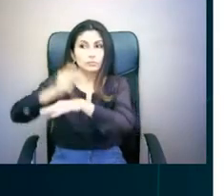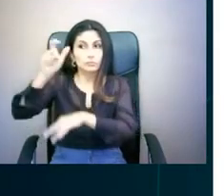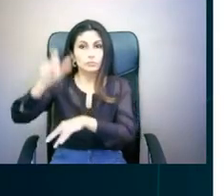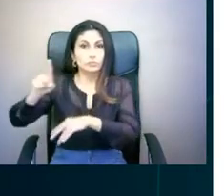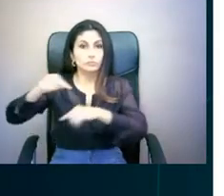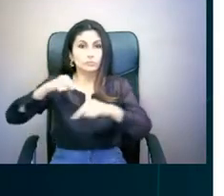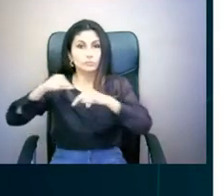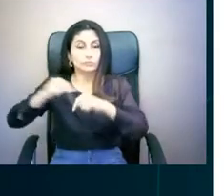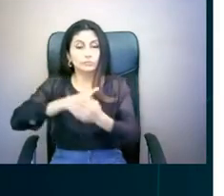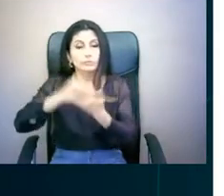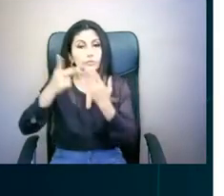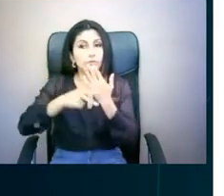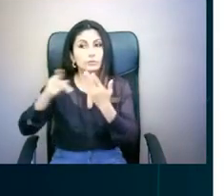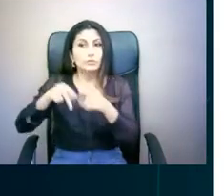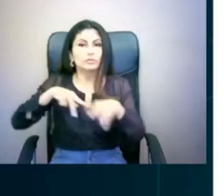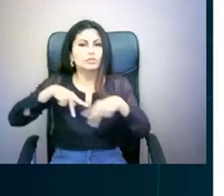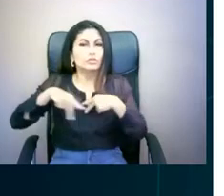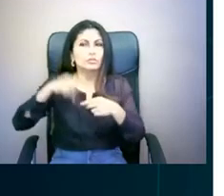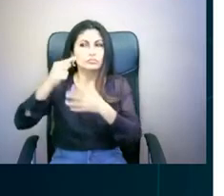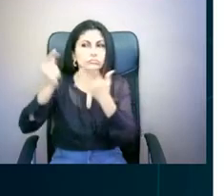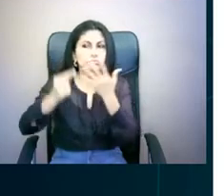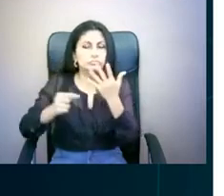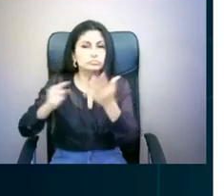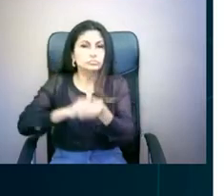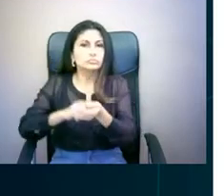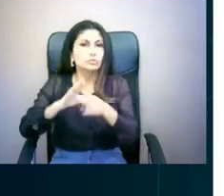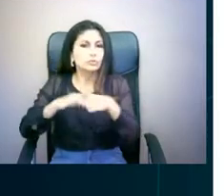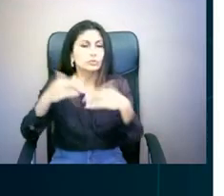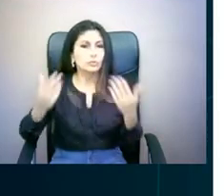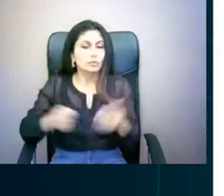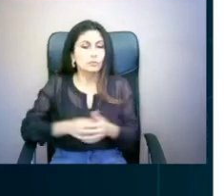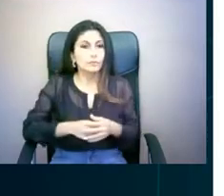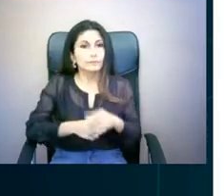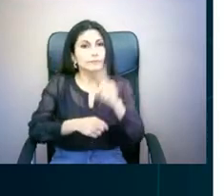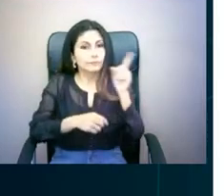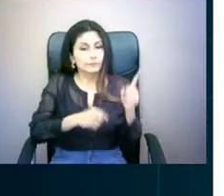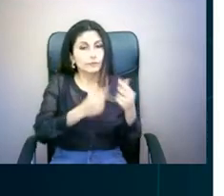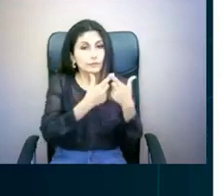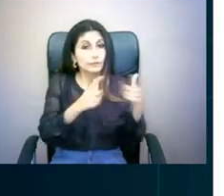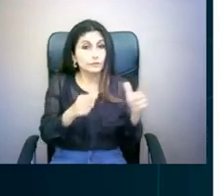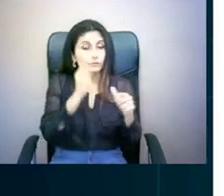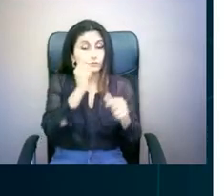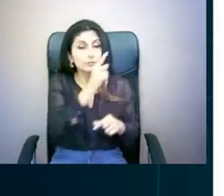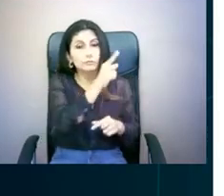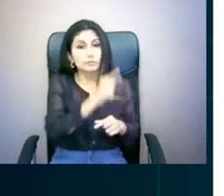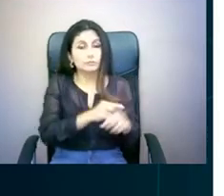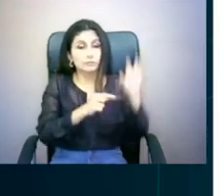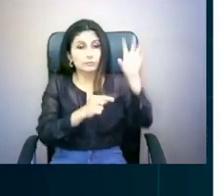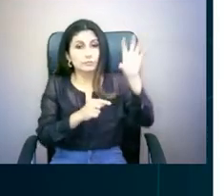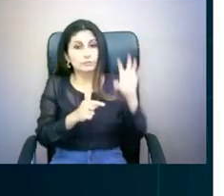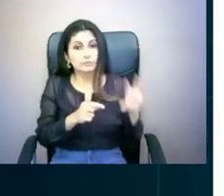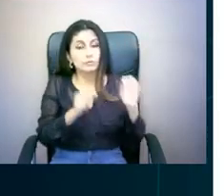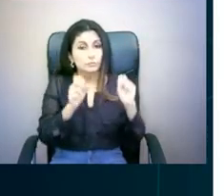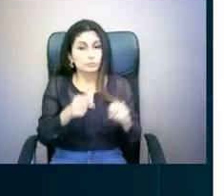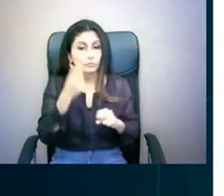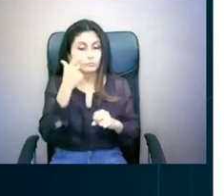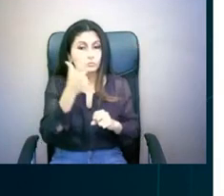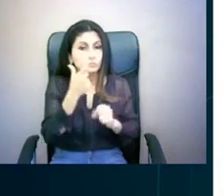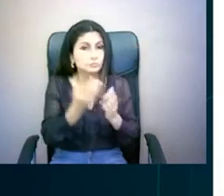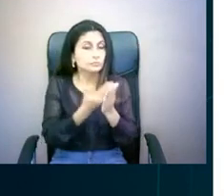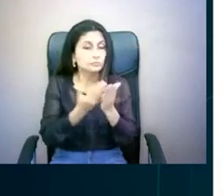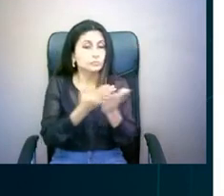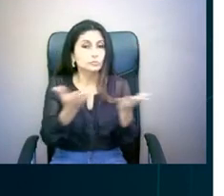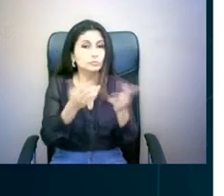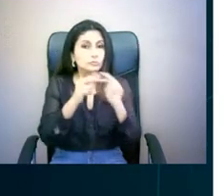bueno, y específicamente este otro documento, ambos son pues libres, les quería dar pues como esa claridad, ambos documentos los pueden encontrar de consulta libre en